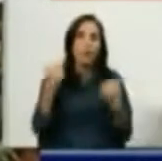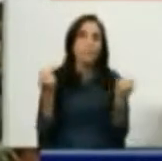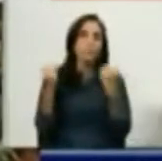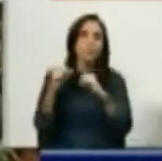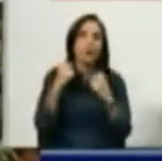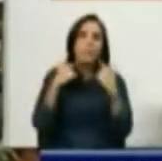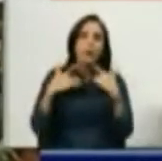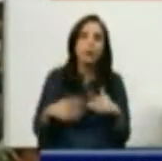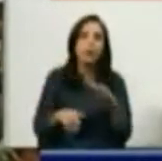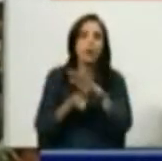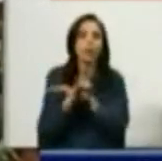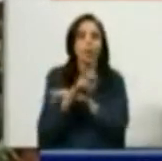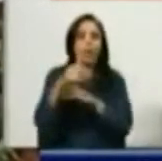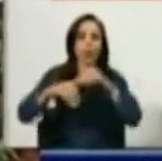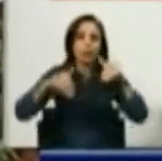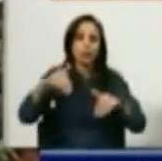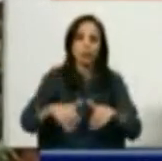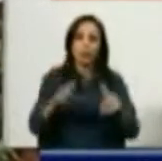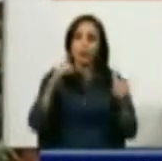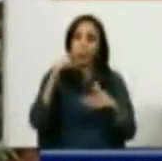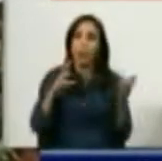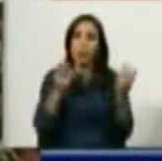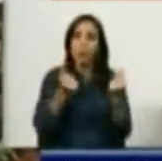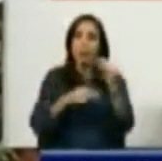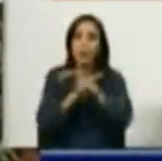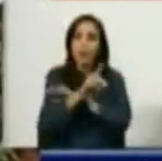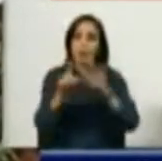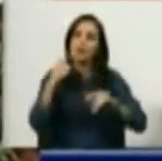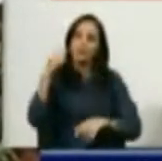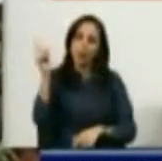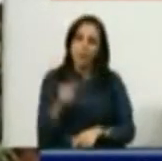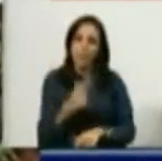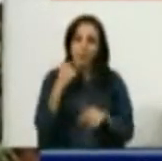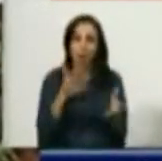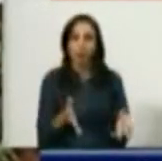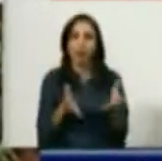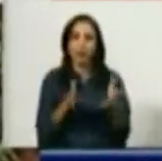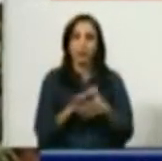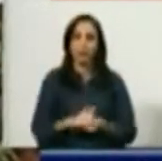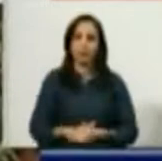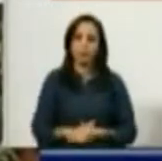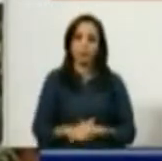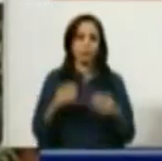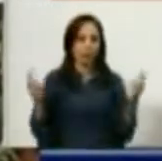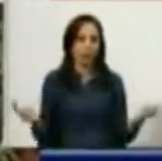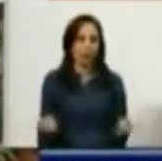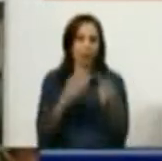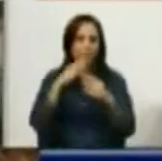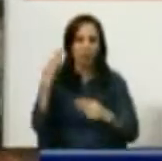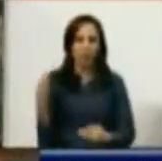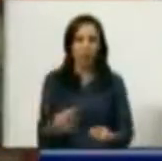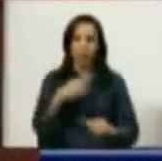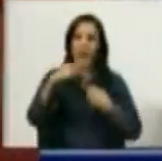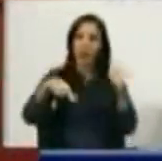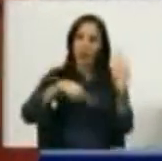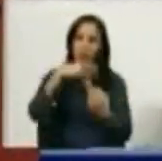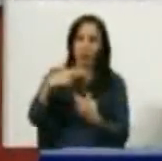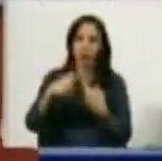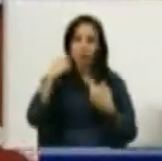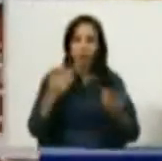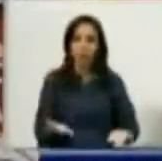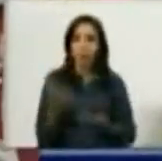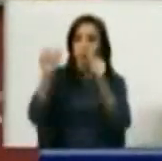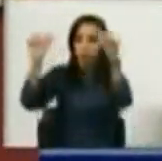dos vamos por la 26 y esta También nosotros vamos a obtener una gran Victoria Revolucionaria vamos a ver